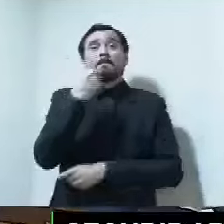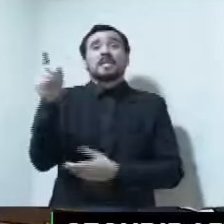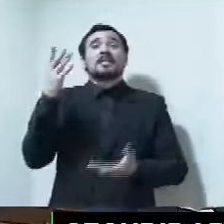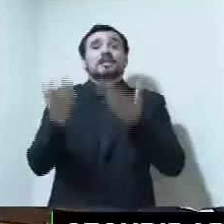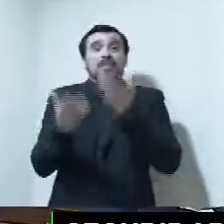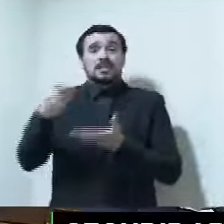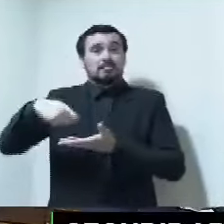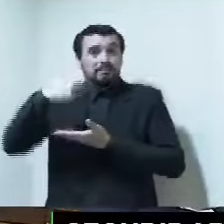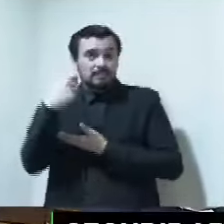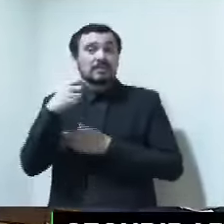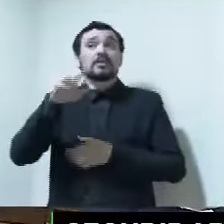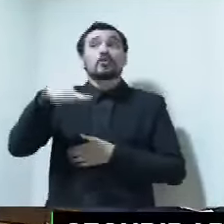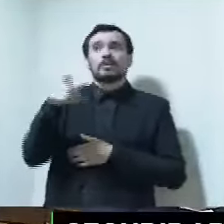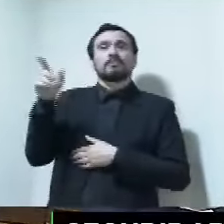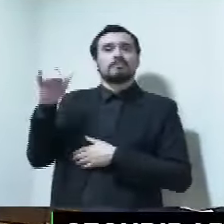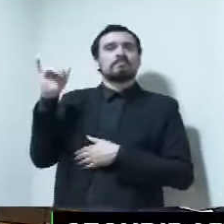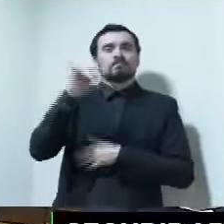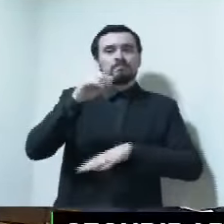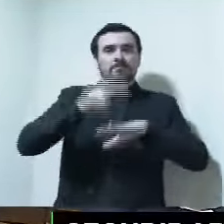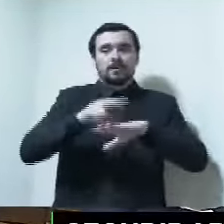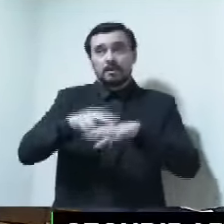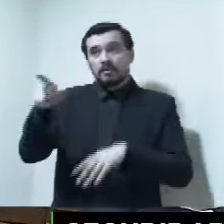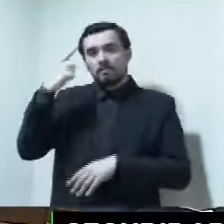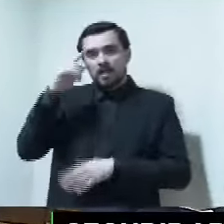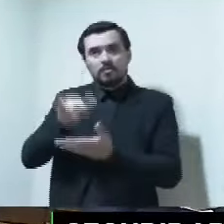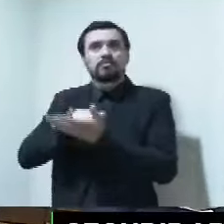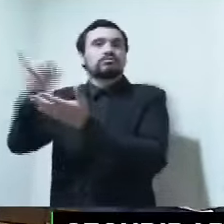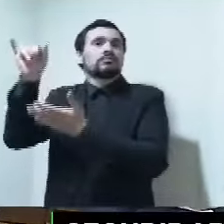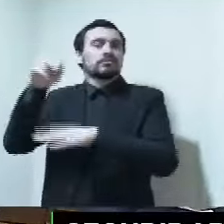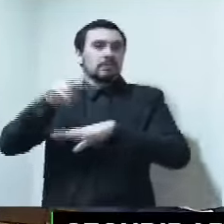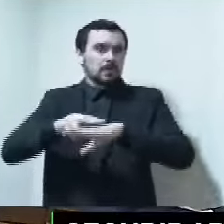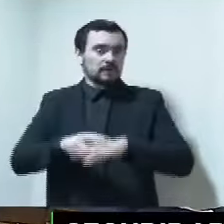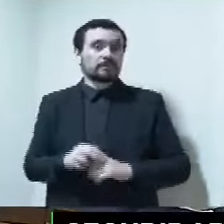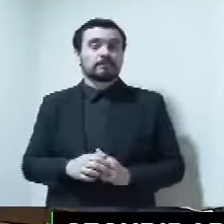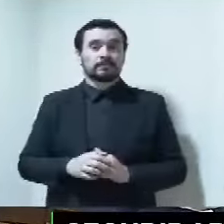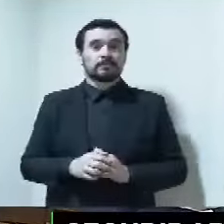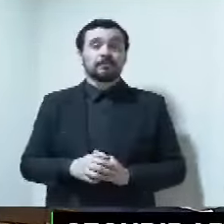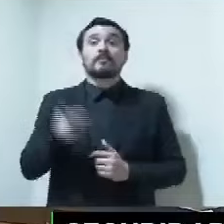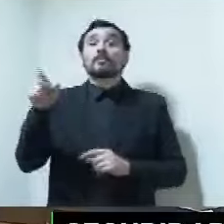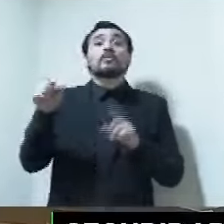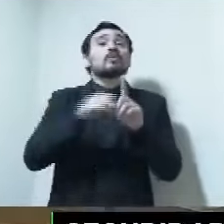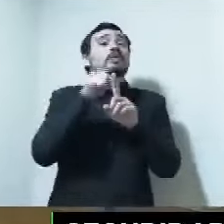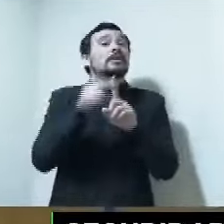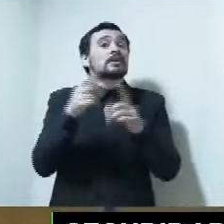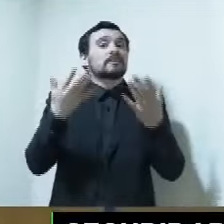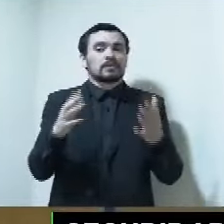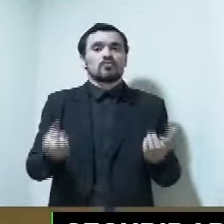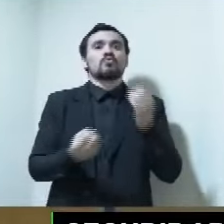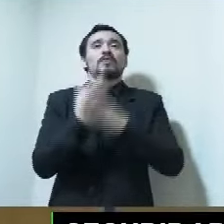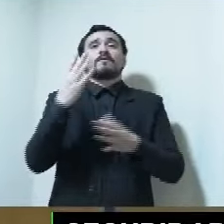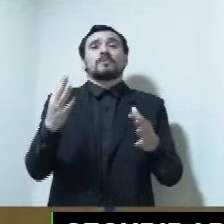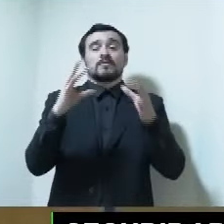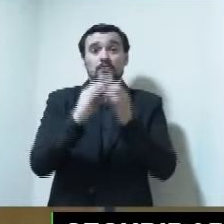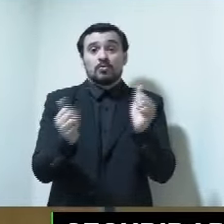Aeropuerto Internacional Silvio Pettirossi, lista para salir de nuestro país. Con el objetivo Nueva Alianza, en conjunto